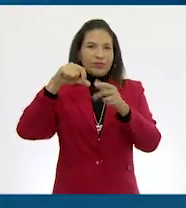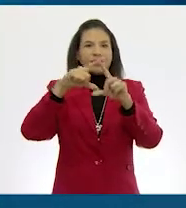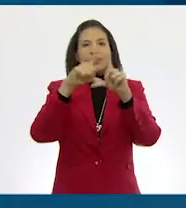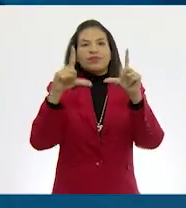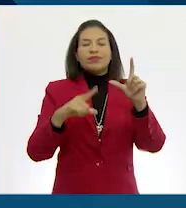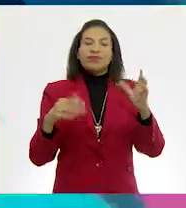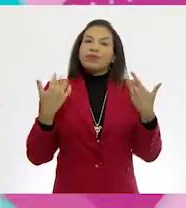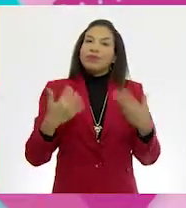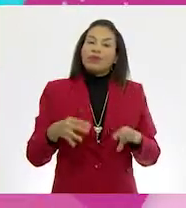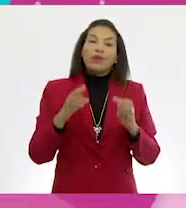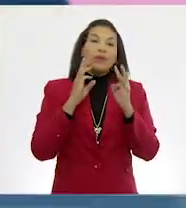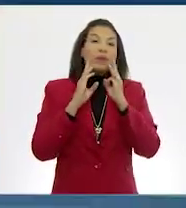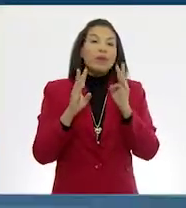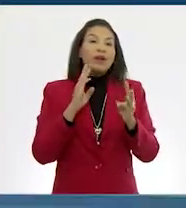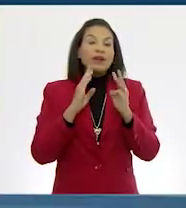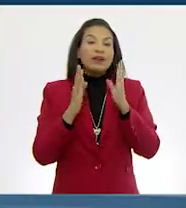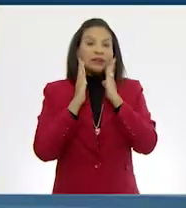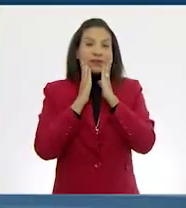wow